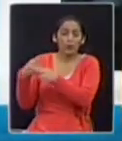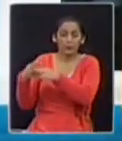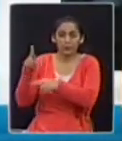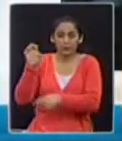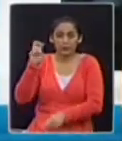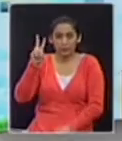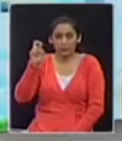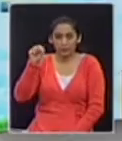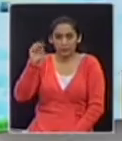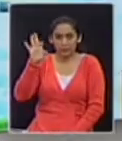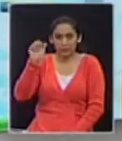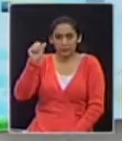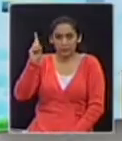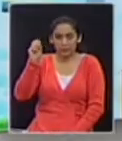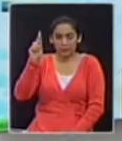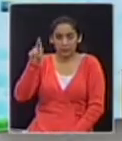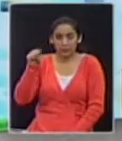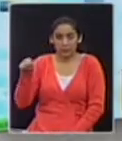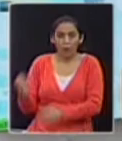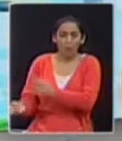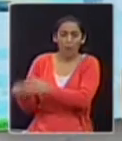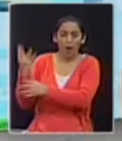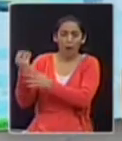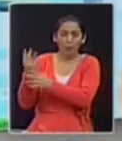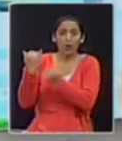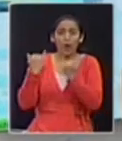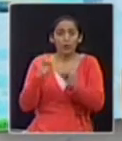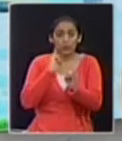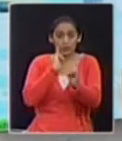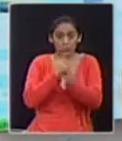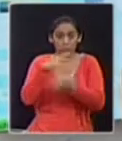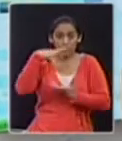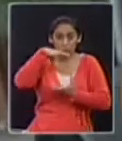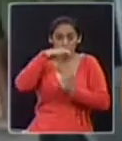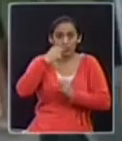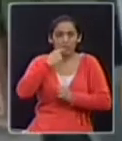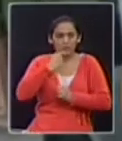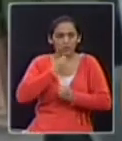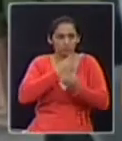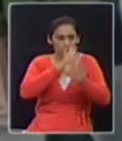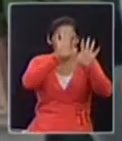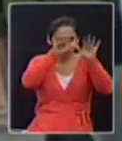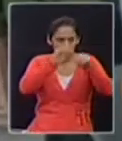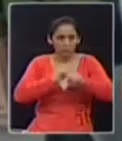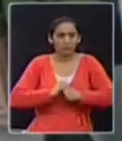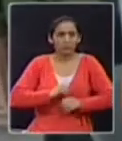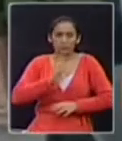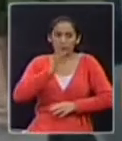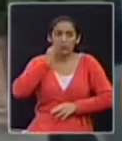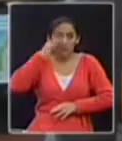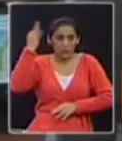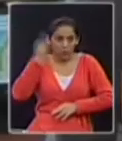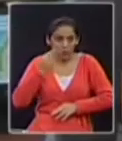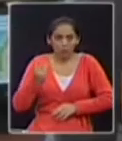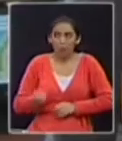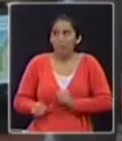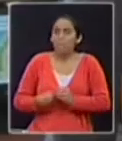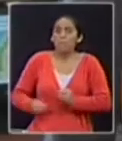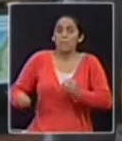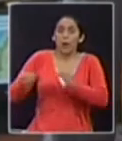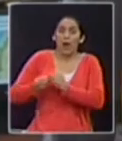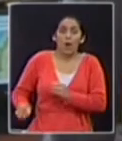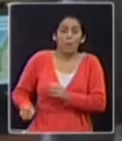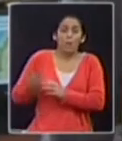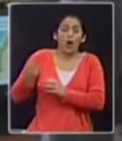instituto geofísico de la escuela politécnica nacional aclaró que la actividad del coloso no ha registrado un incremento está en actividad